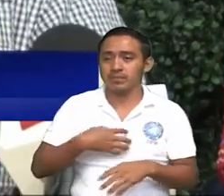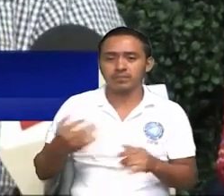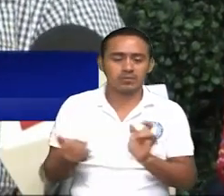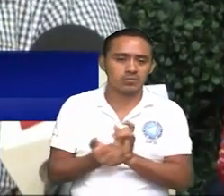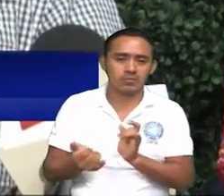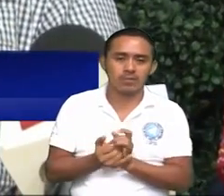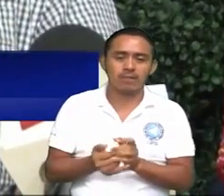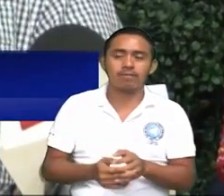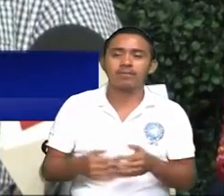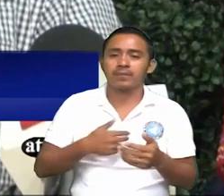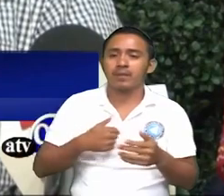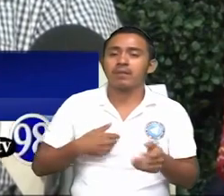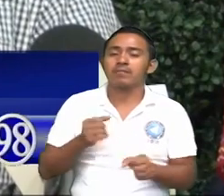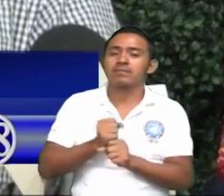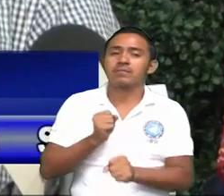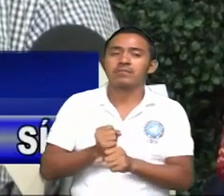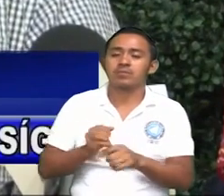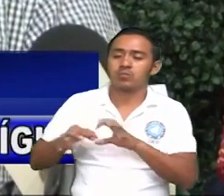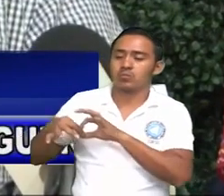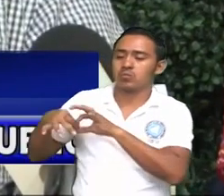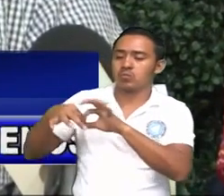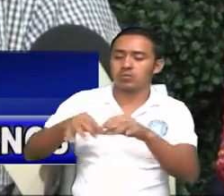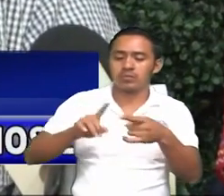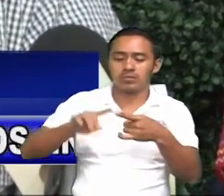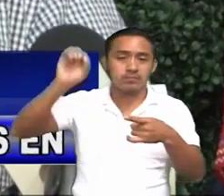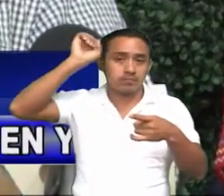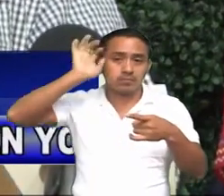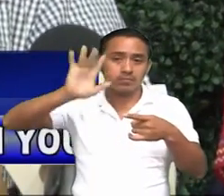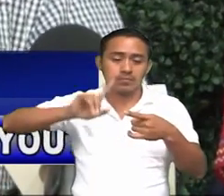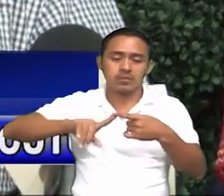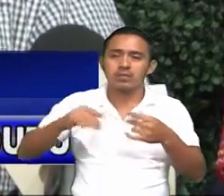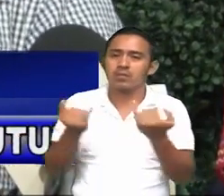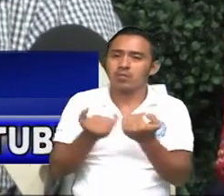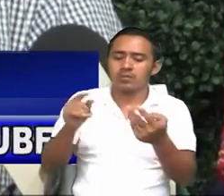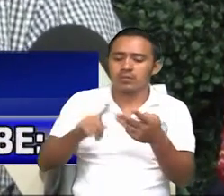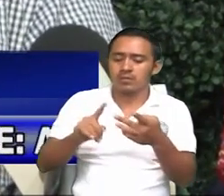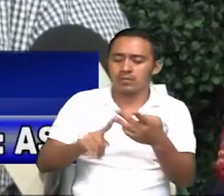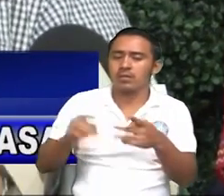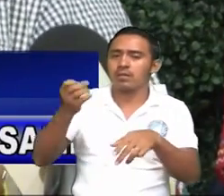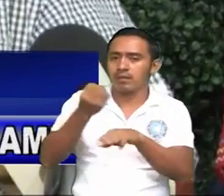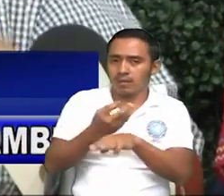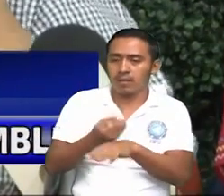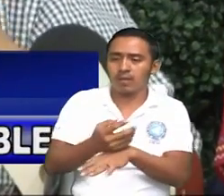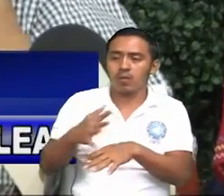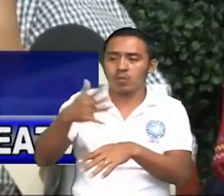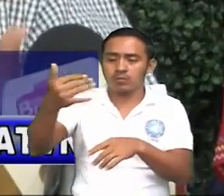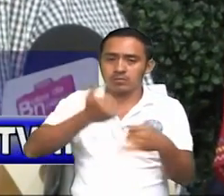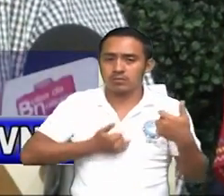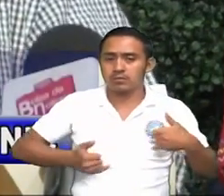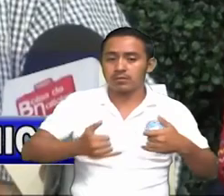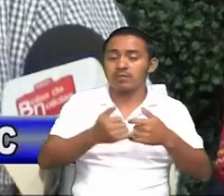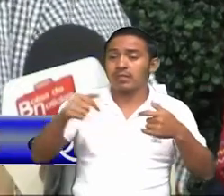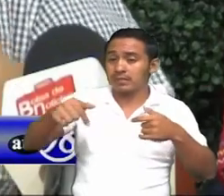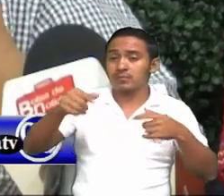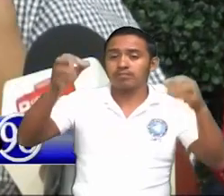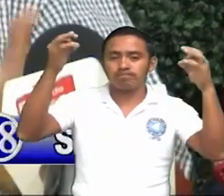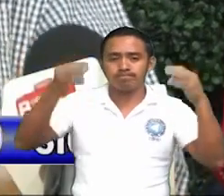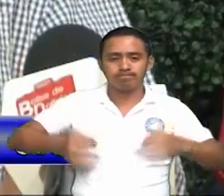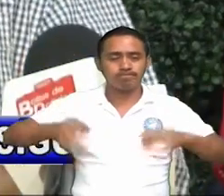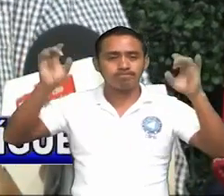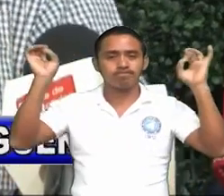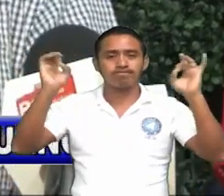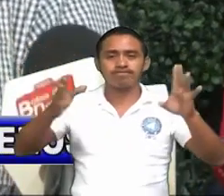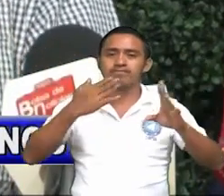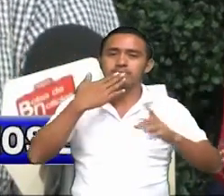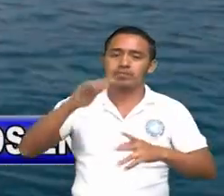también vamos a estar trabajando de la mano con Intur y nuestras alcaldías y las demás instituciones para que esto sea un éxito más y un logro más de